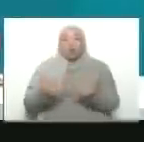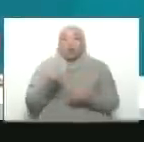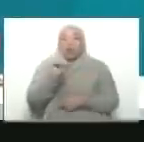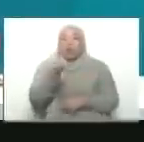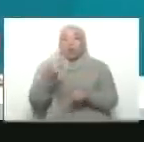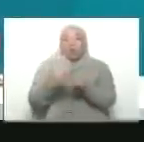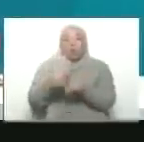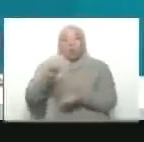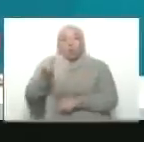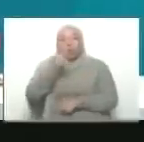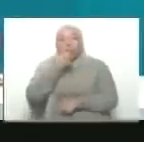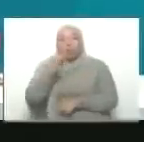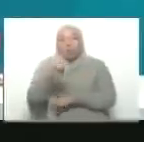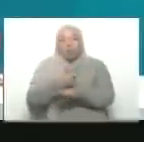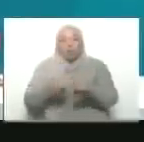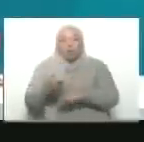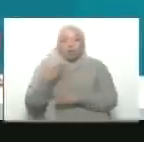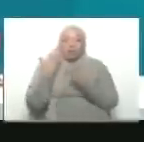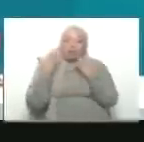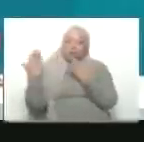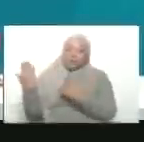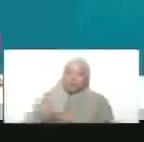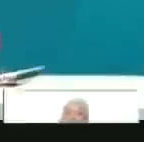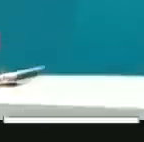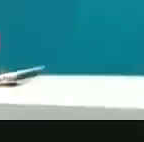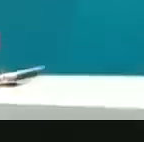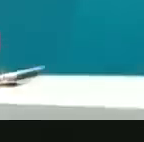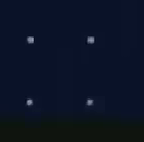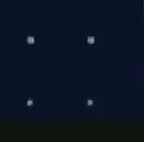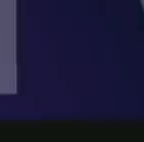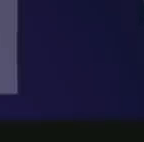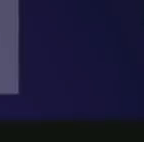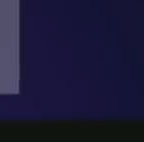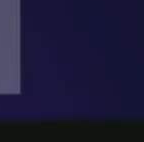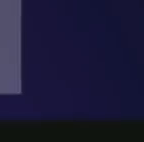1 por 10 Joselin corre adelante